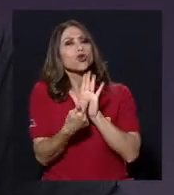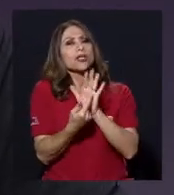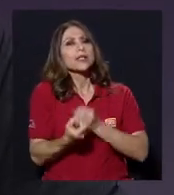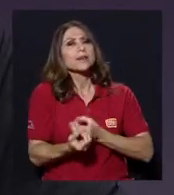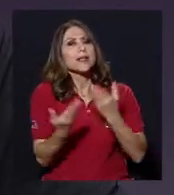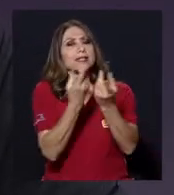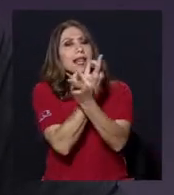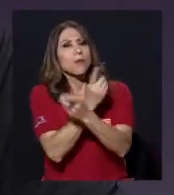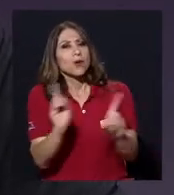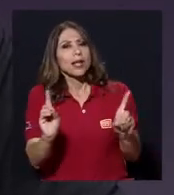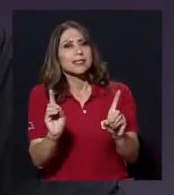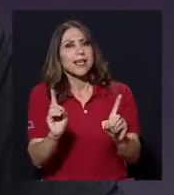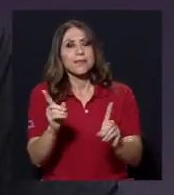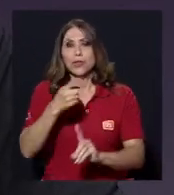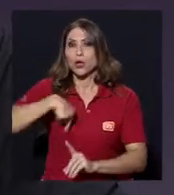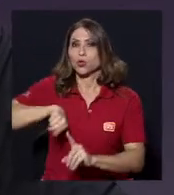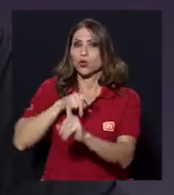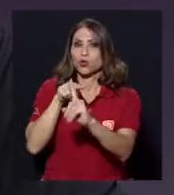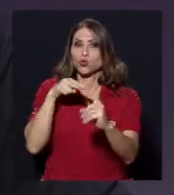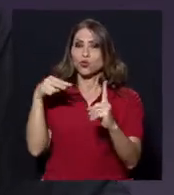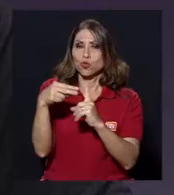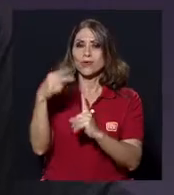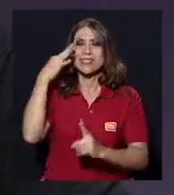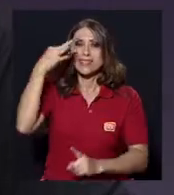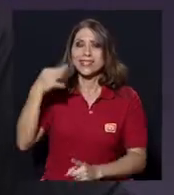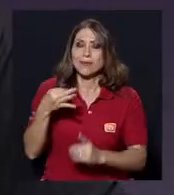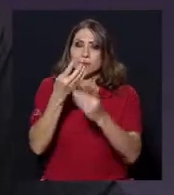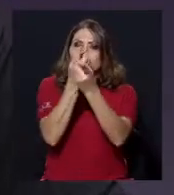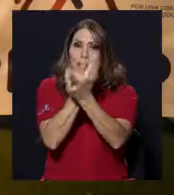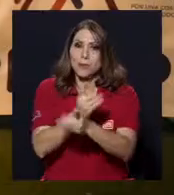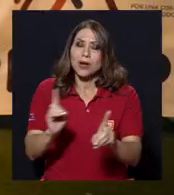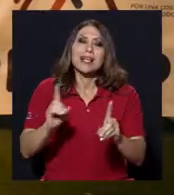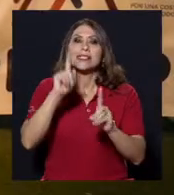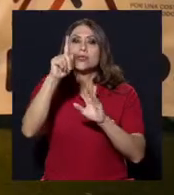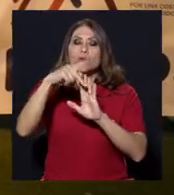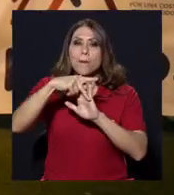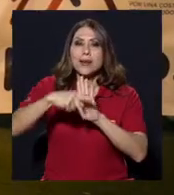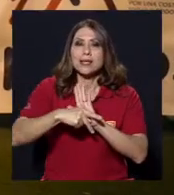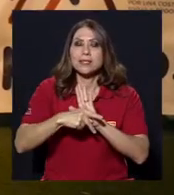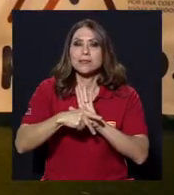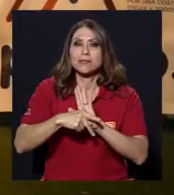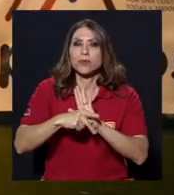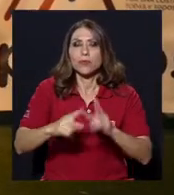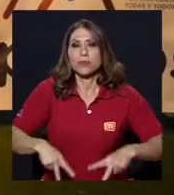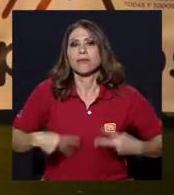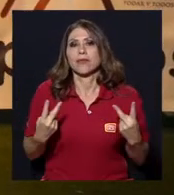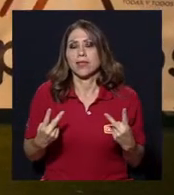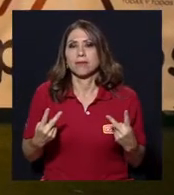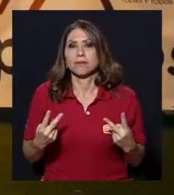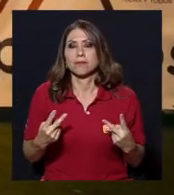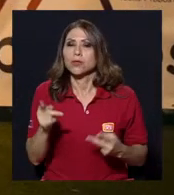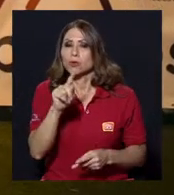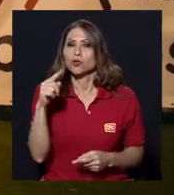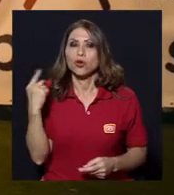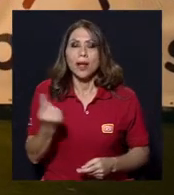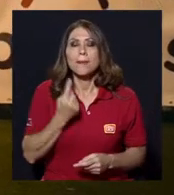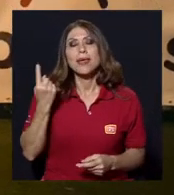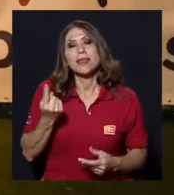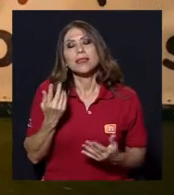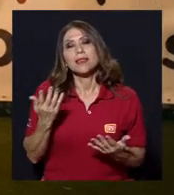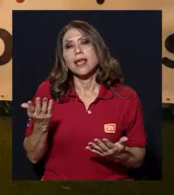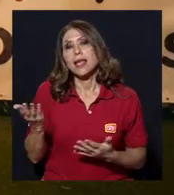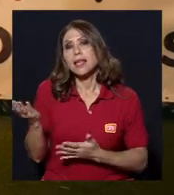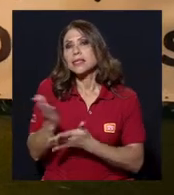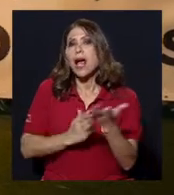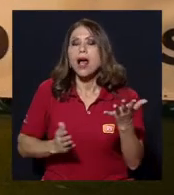punto de vista, creemos que la democracia debe ser un principio de vida, ¿verdad? No solamente una cuestión instrumental